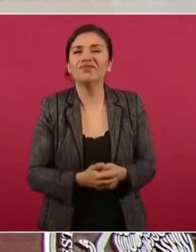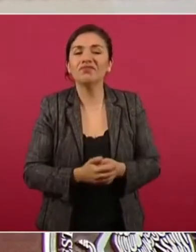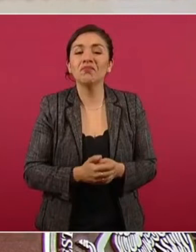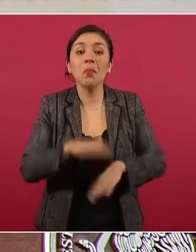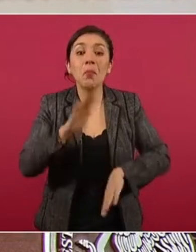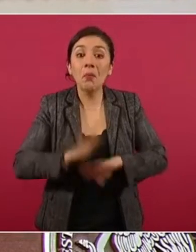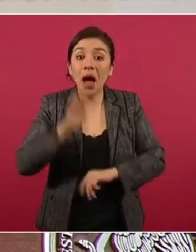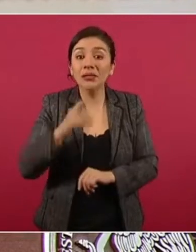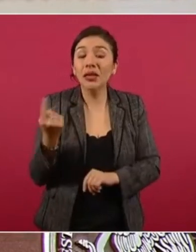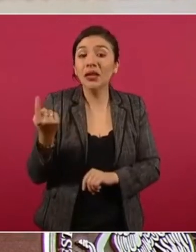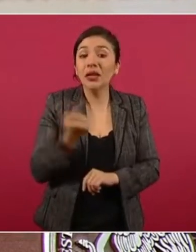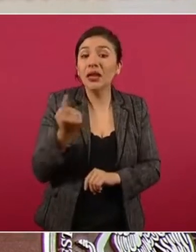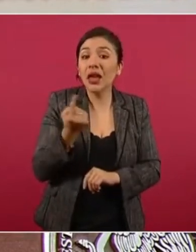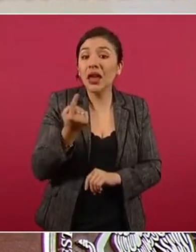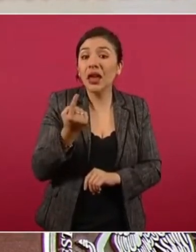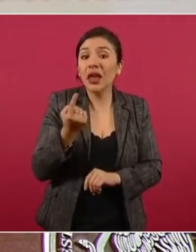los